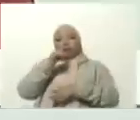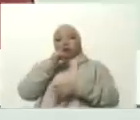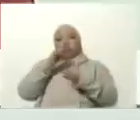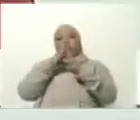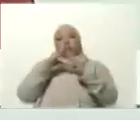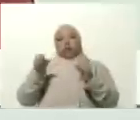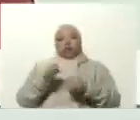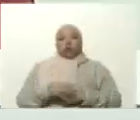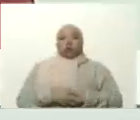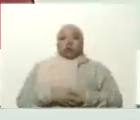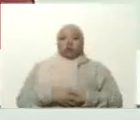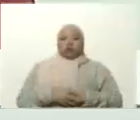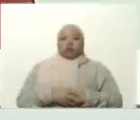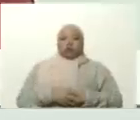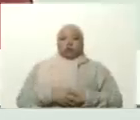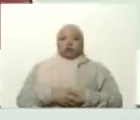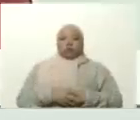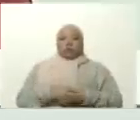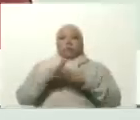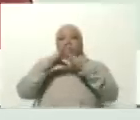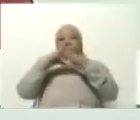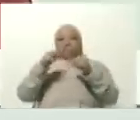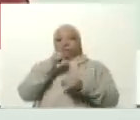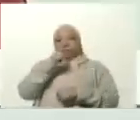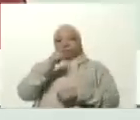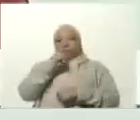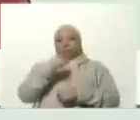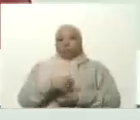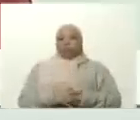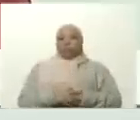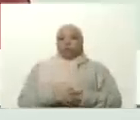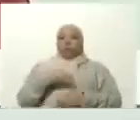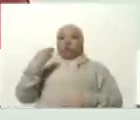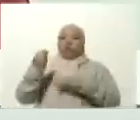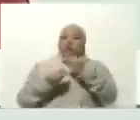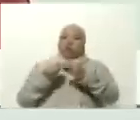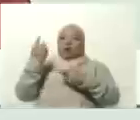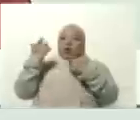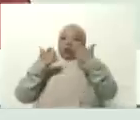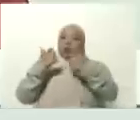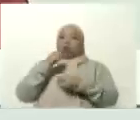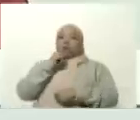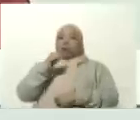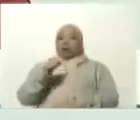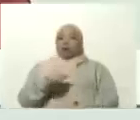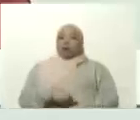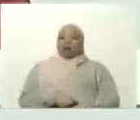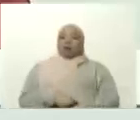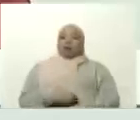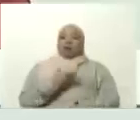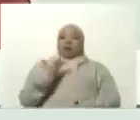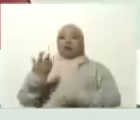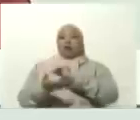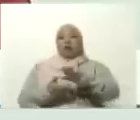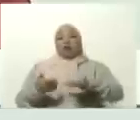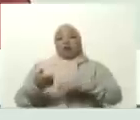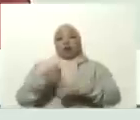todas. Y todas. Muchos de los que hablan, ¿cómo se llama? Tontería. Mandan su papelito para